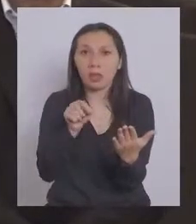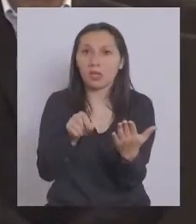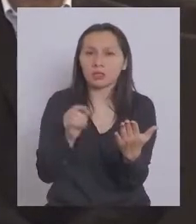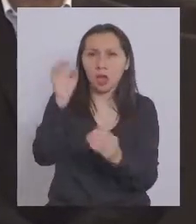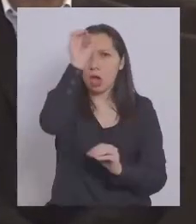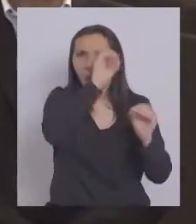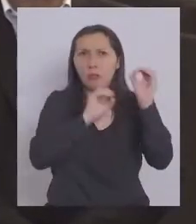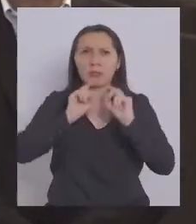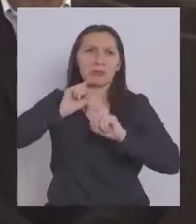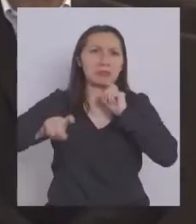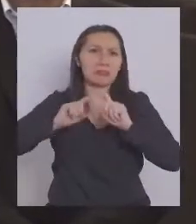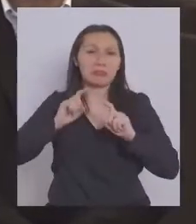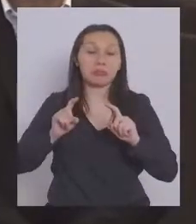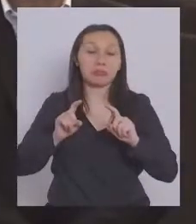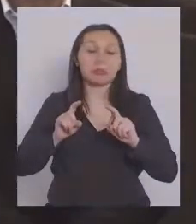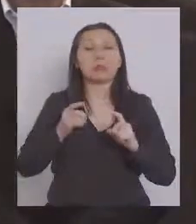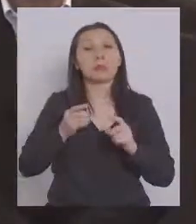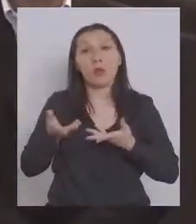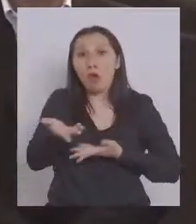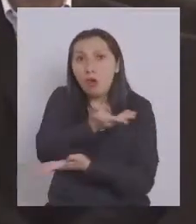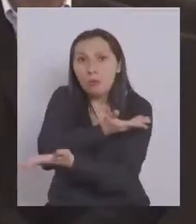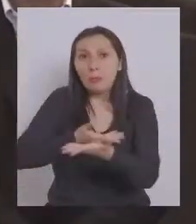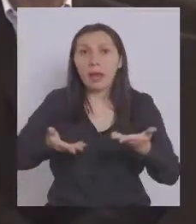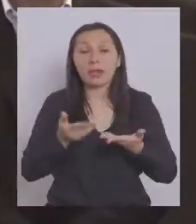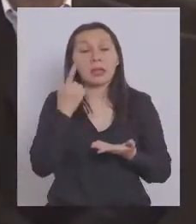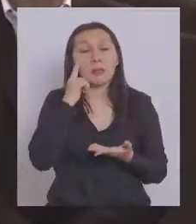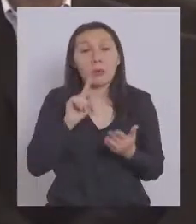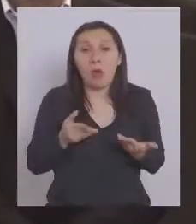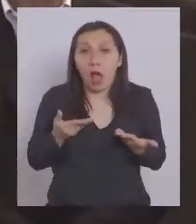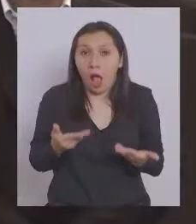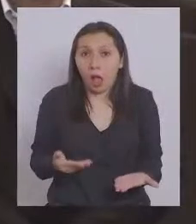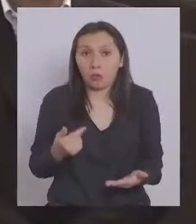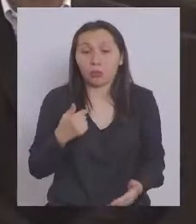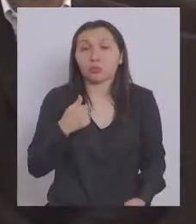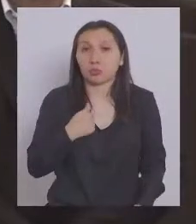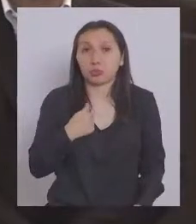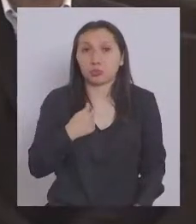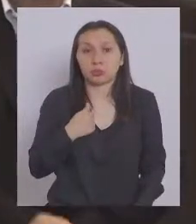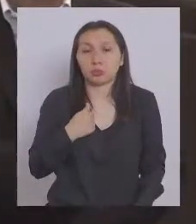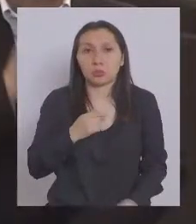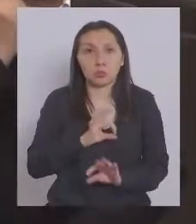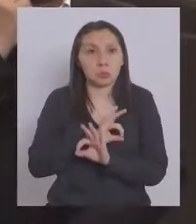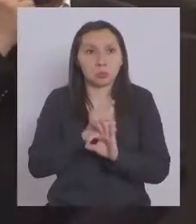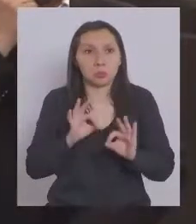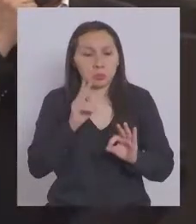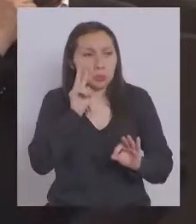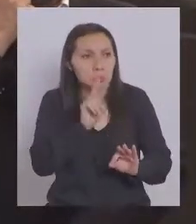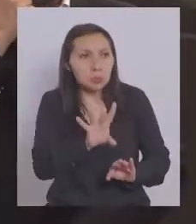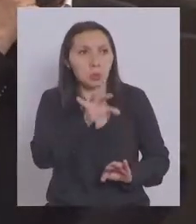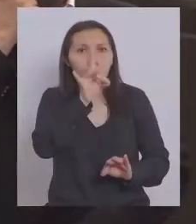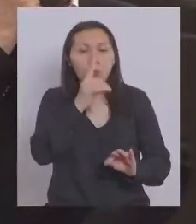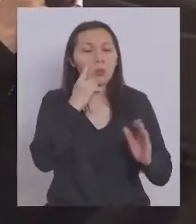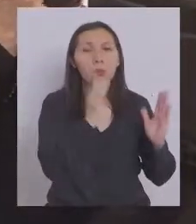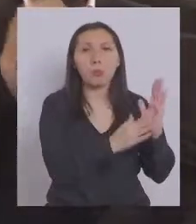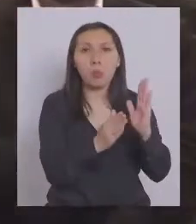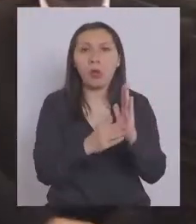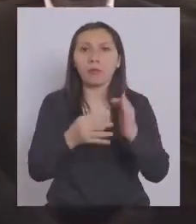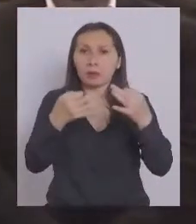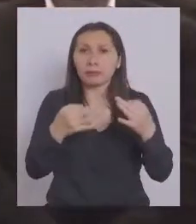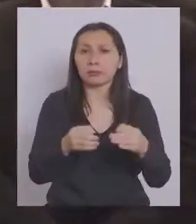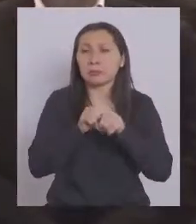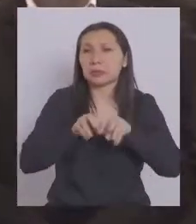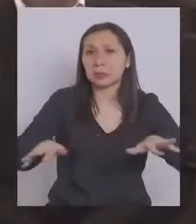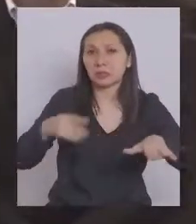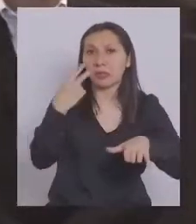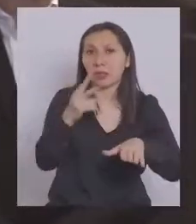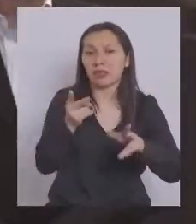estas opiniones, los compartamos. Pero hasta ahora yo por lo menos no he encontrado esa evidencia concluyente. La